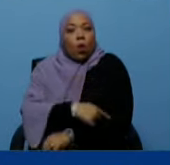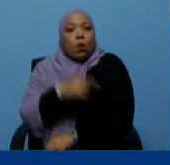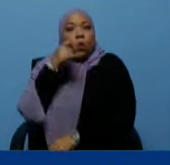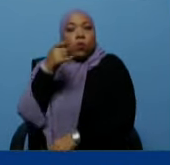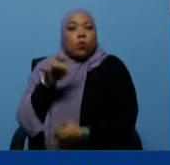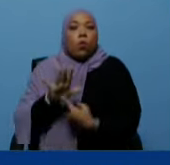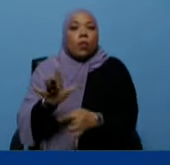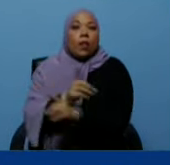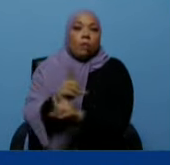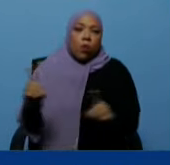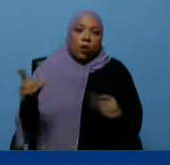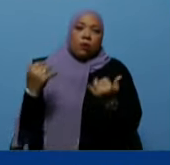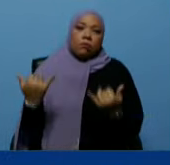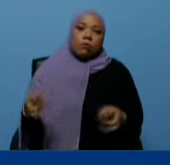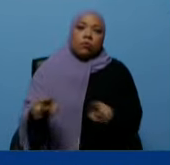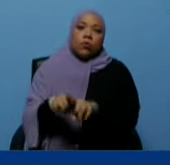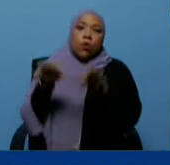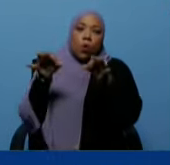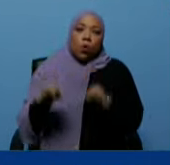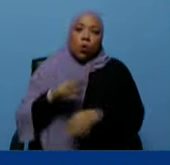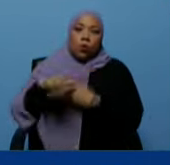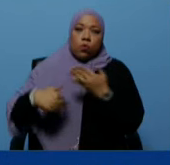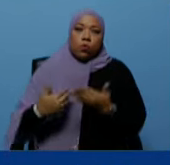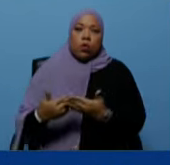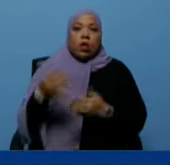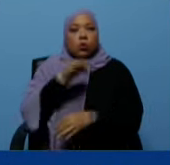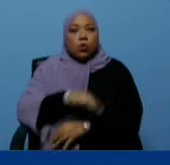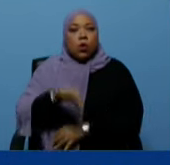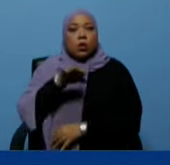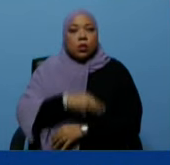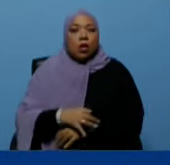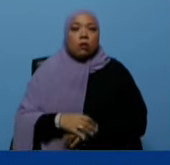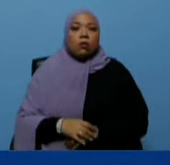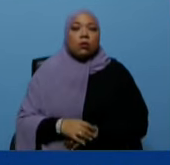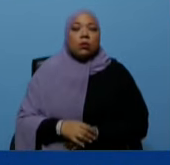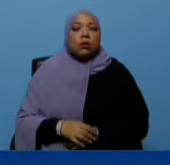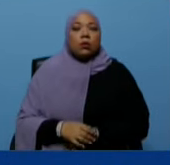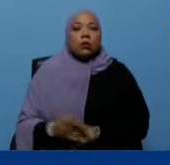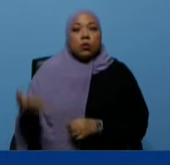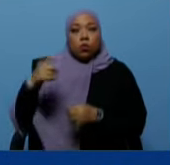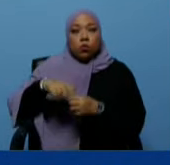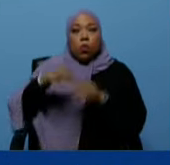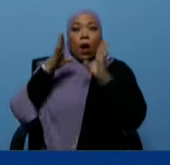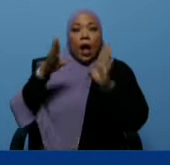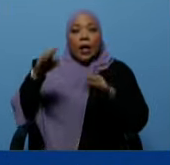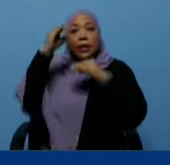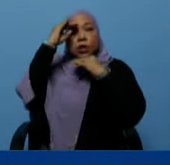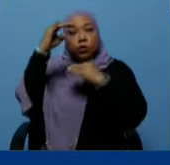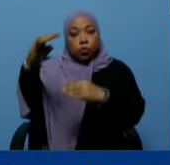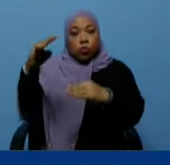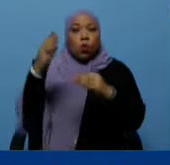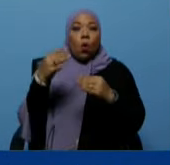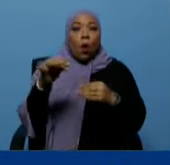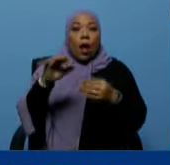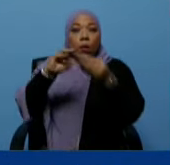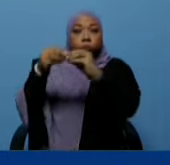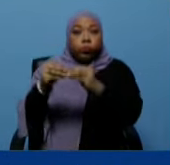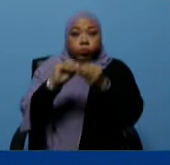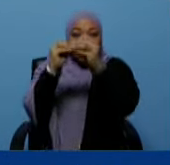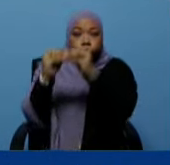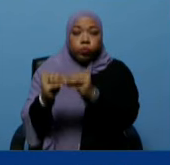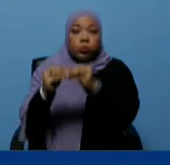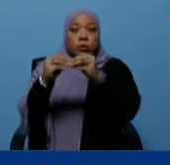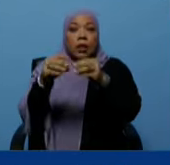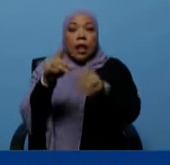modelo democrático, de fortalecer nuestro modelo social. Porque un centro de atención a niños en